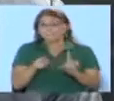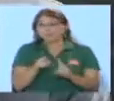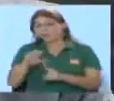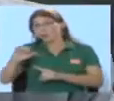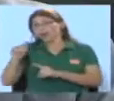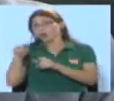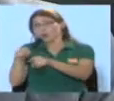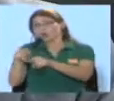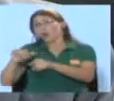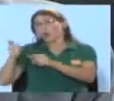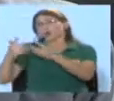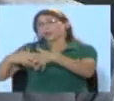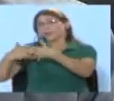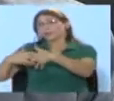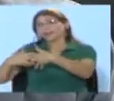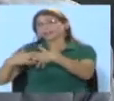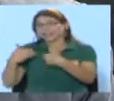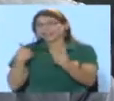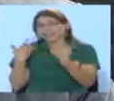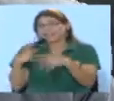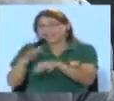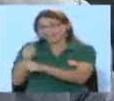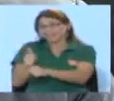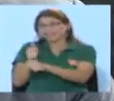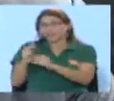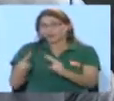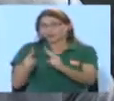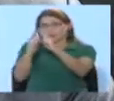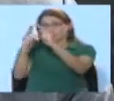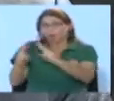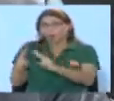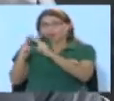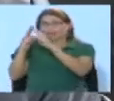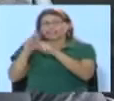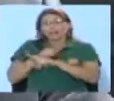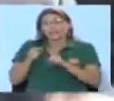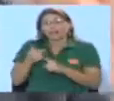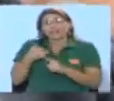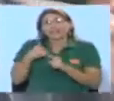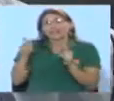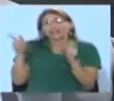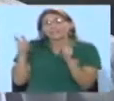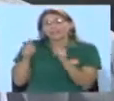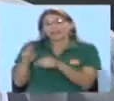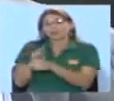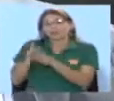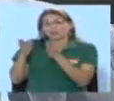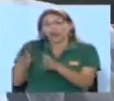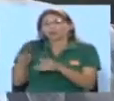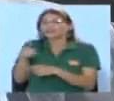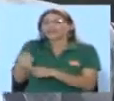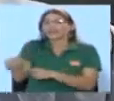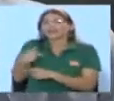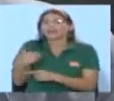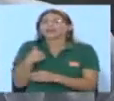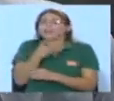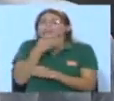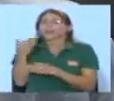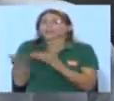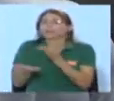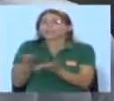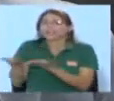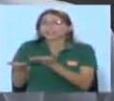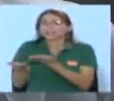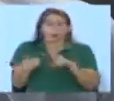torres y tiene menos usuarios, esos usuarios van a tener un mejor servicio que los que tenemos los que estamos saturados. Entonces, en un mercado